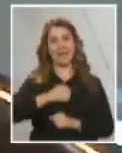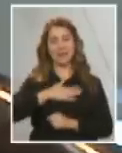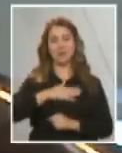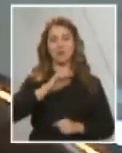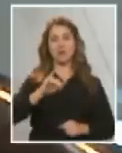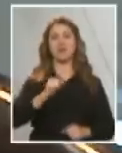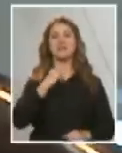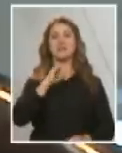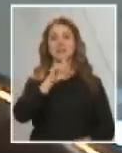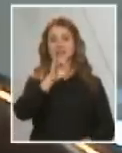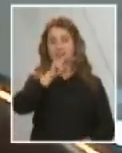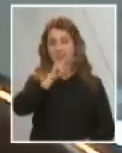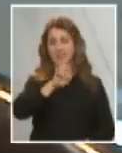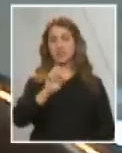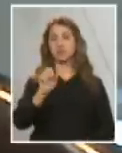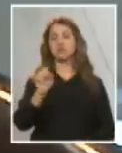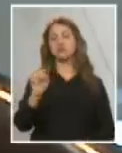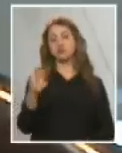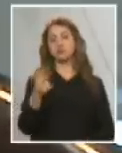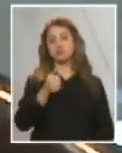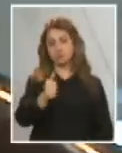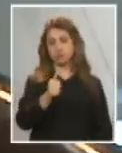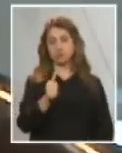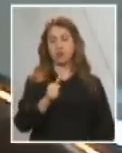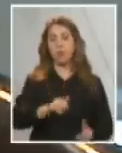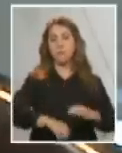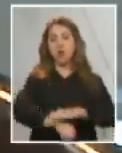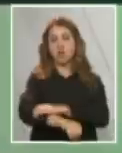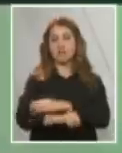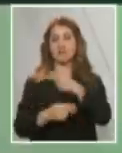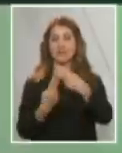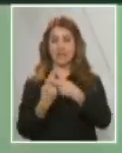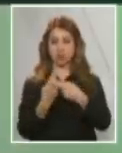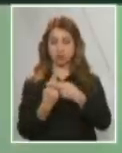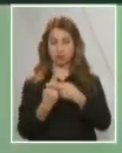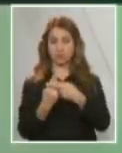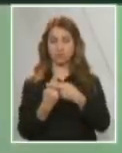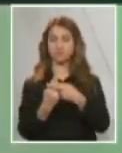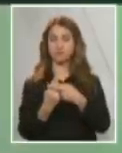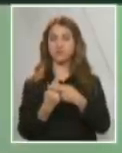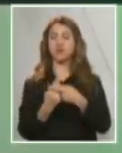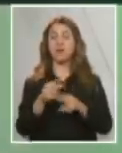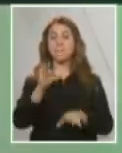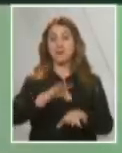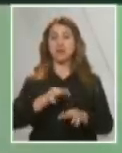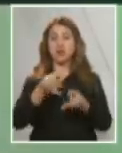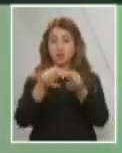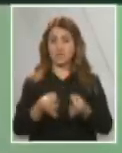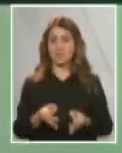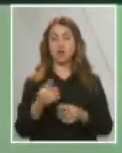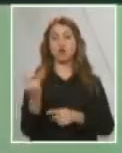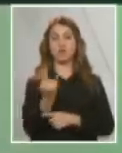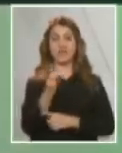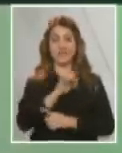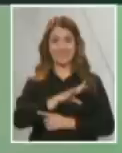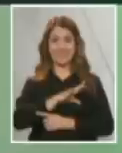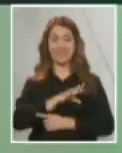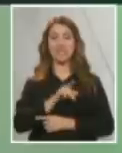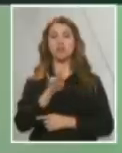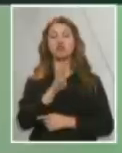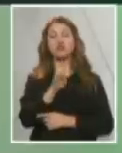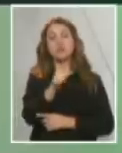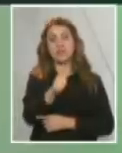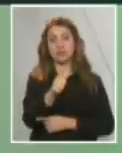Jacqueline Dote, subdirectora del laboratorio de órtesis de prótesis de la Teletón, médico fisiatra además de la Universidad de Chile,